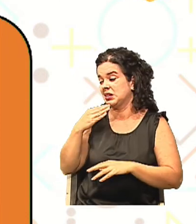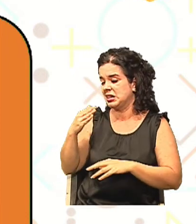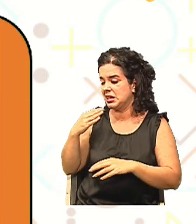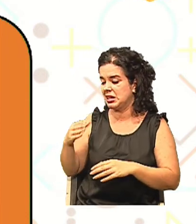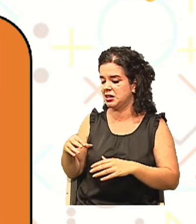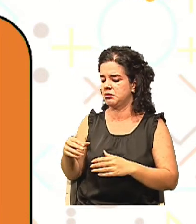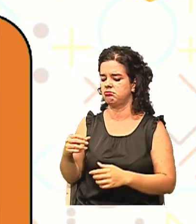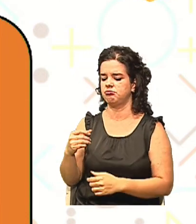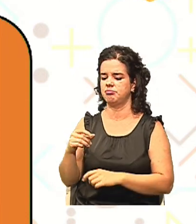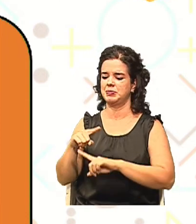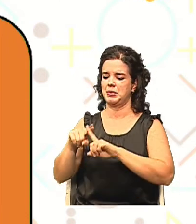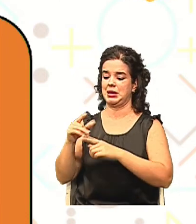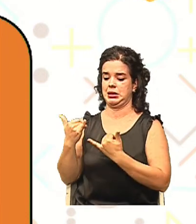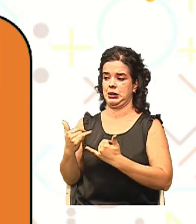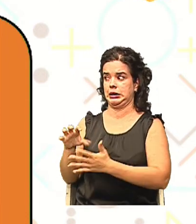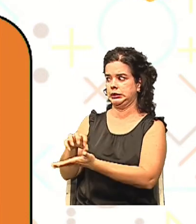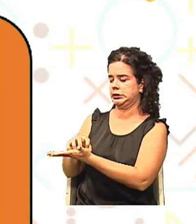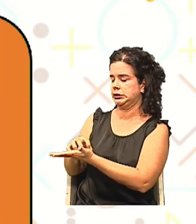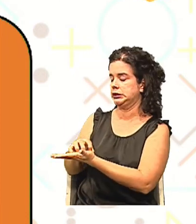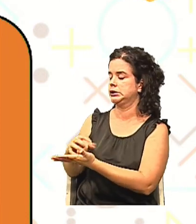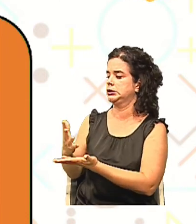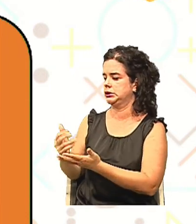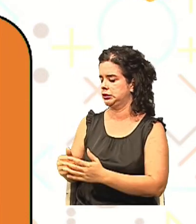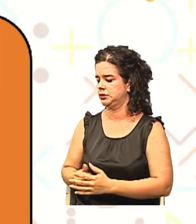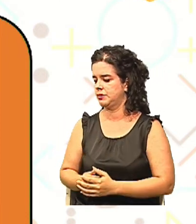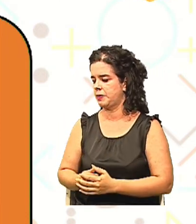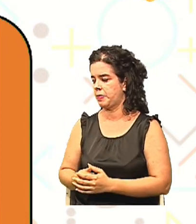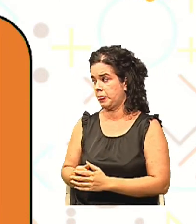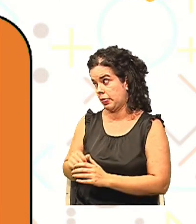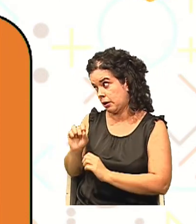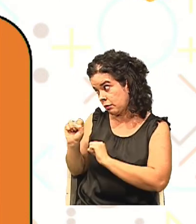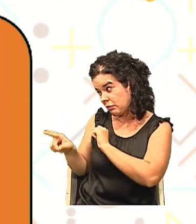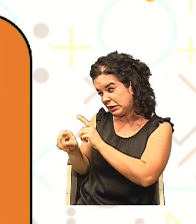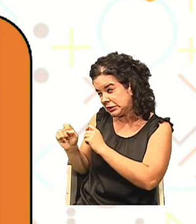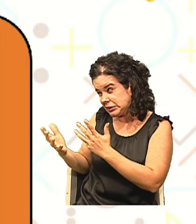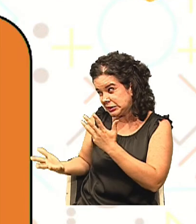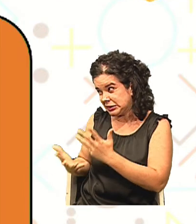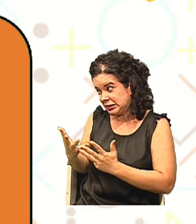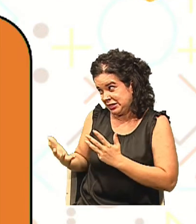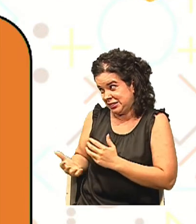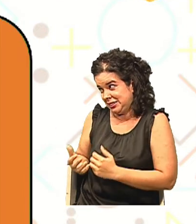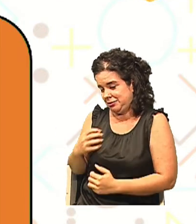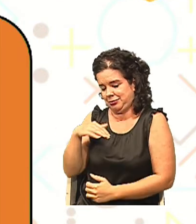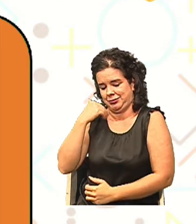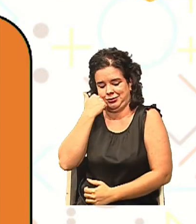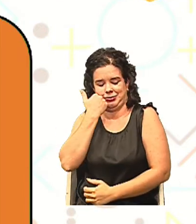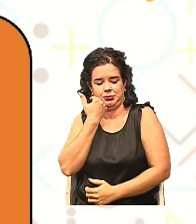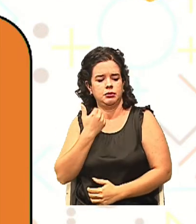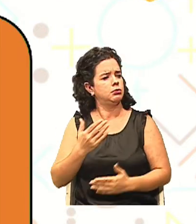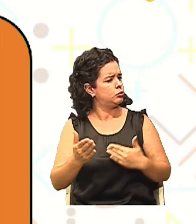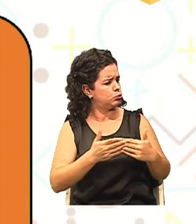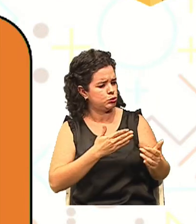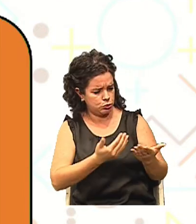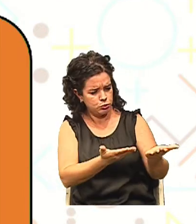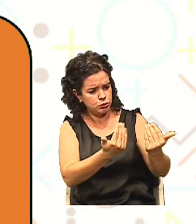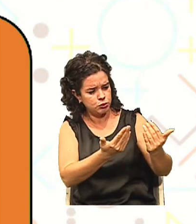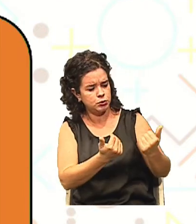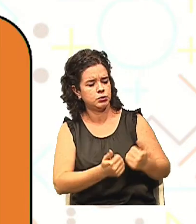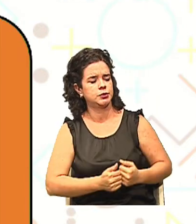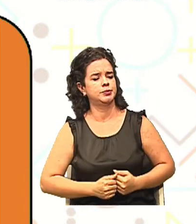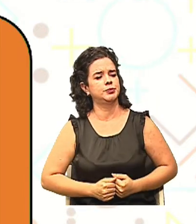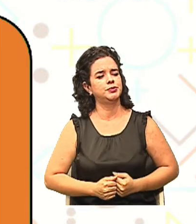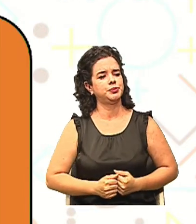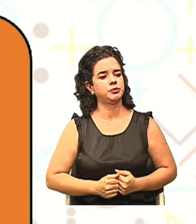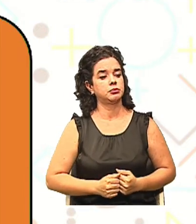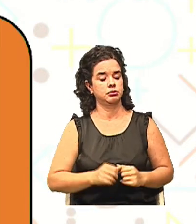ahora me surgió una duda. Dime, ¿cuál es, Carlos? No importa que pregunte tanto, de verdad. No, jamás, para eso estamos, con mucho gusto. Bueno,